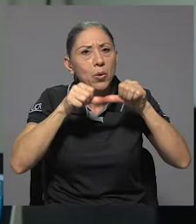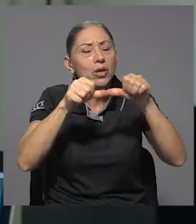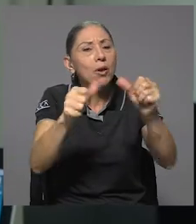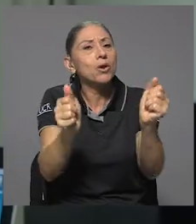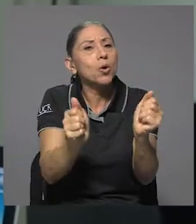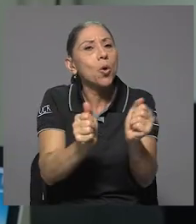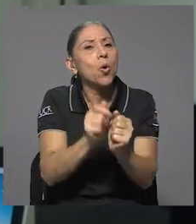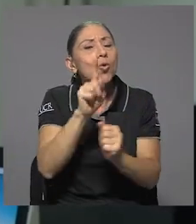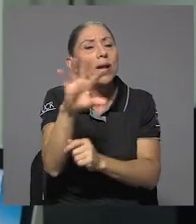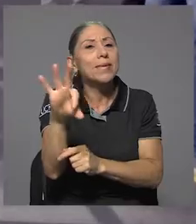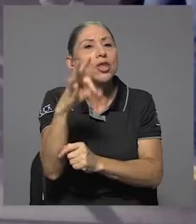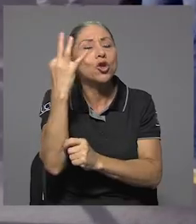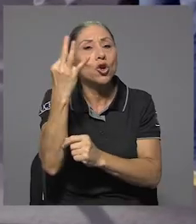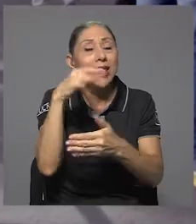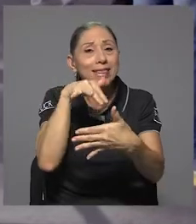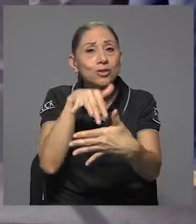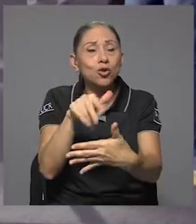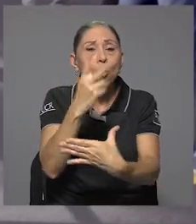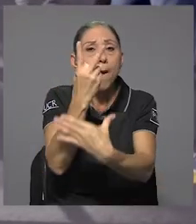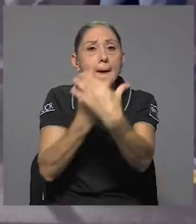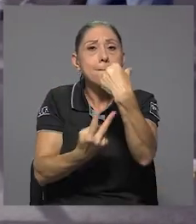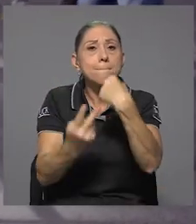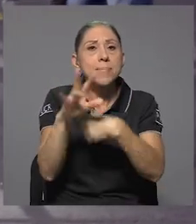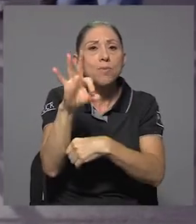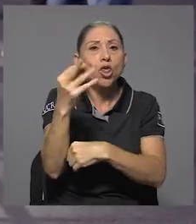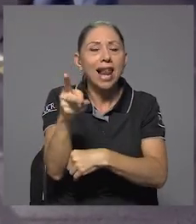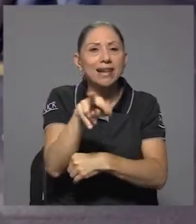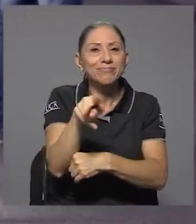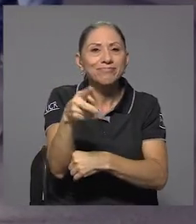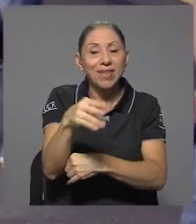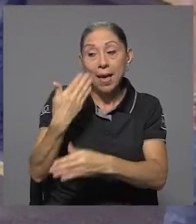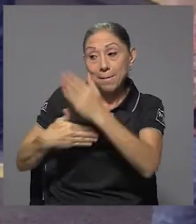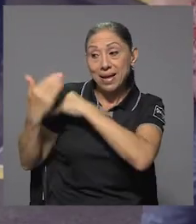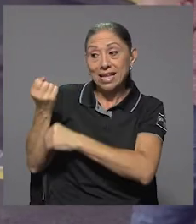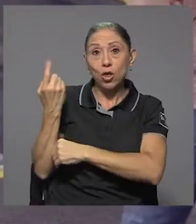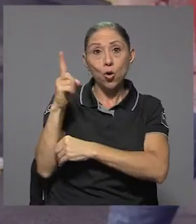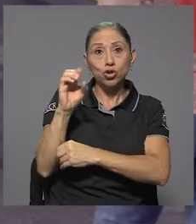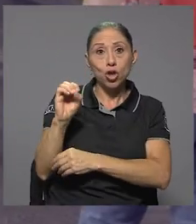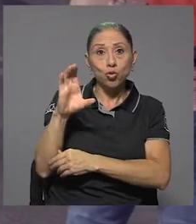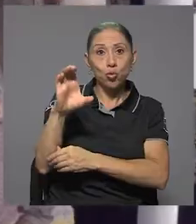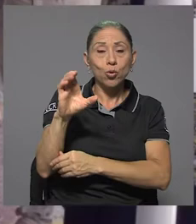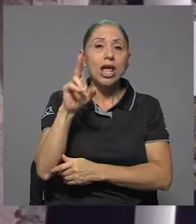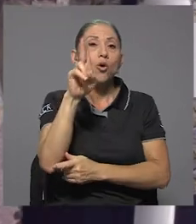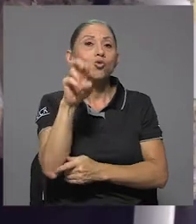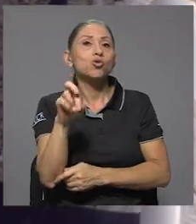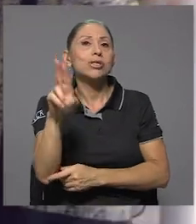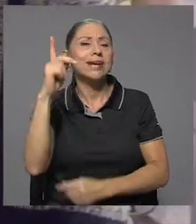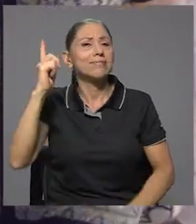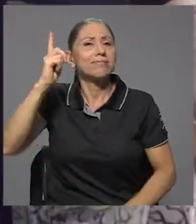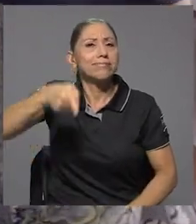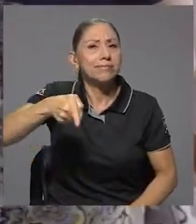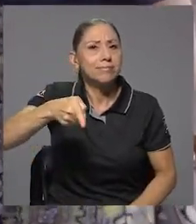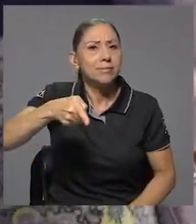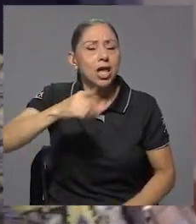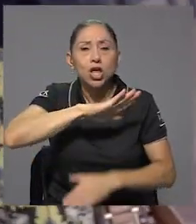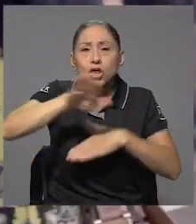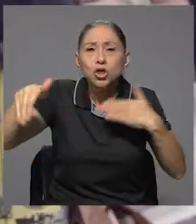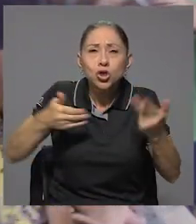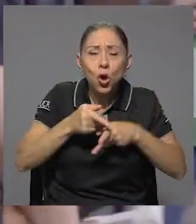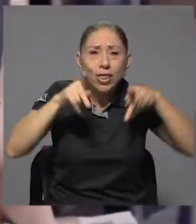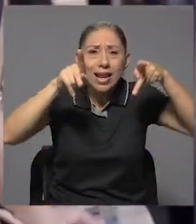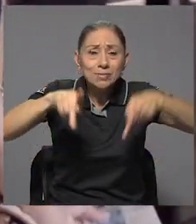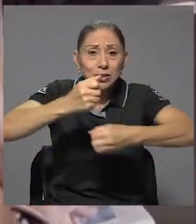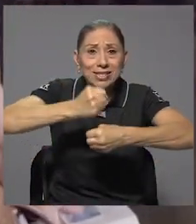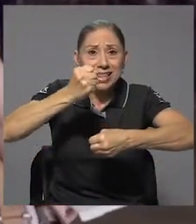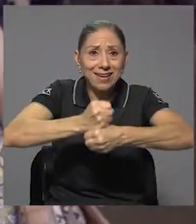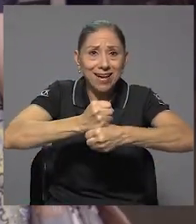metodología bimodal. Desde el pasado 11 de octubre, la UCR solicitó de manera obligatoria la vacunación contra COVID-19 de todas